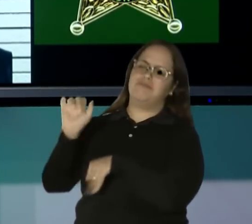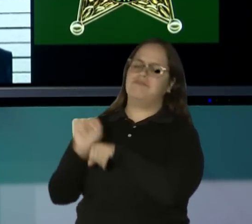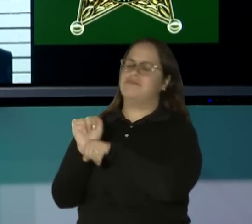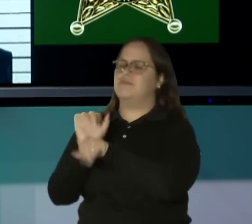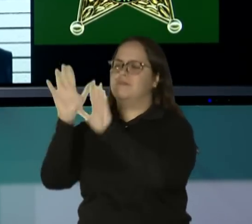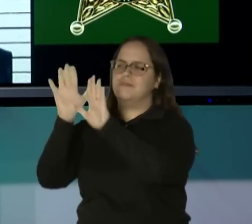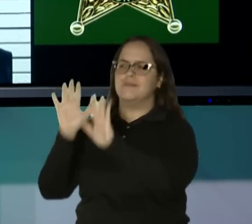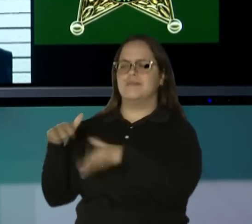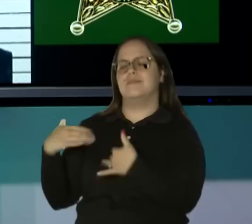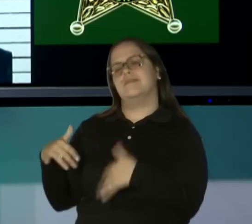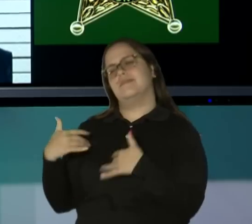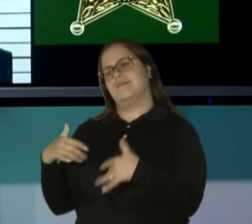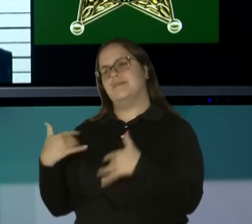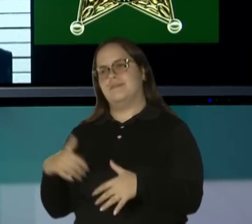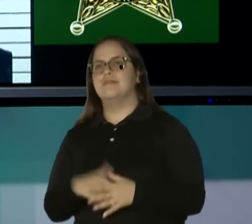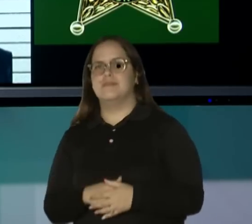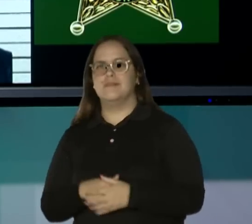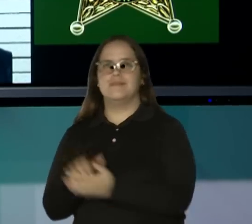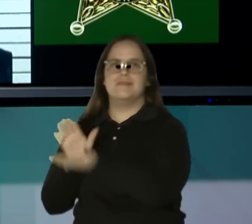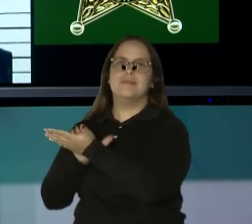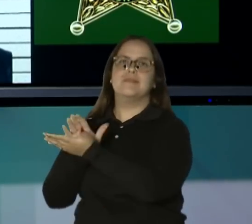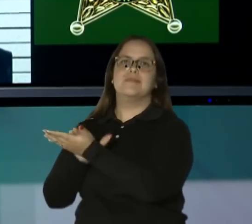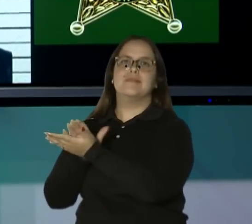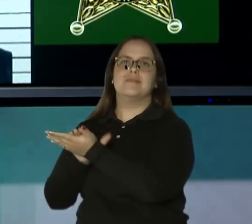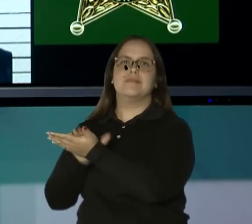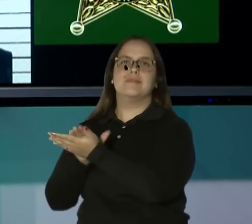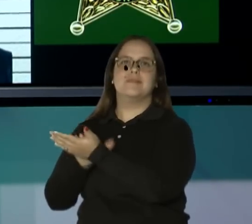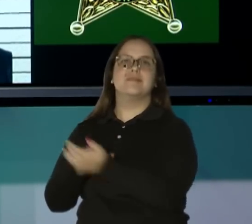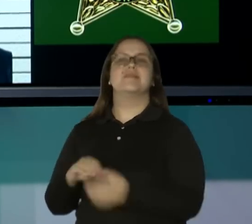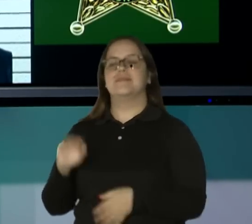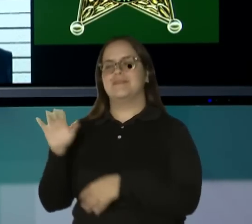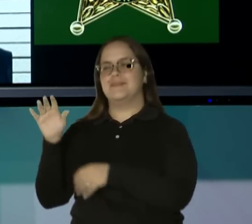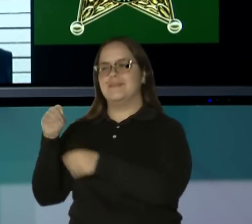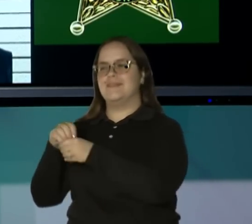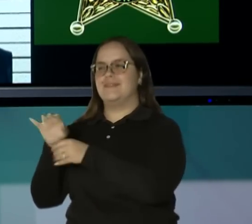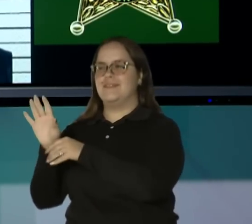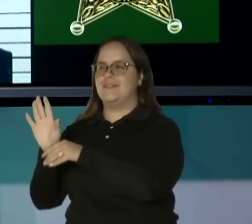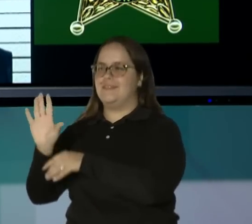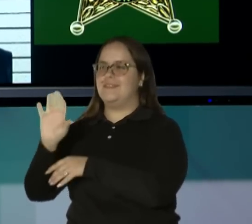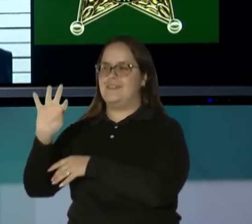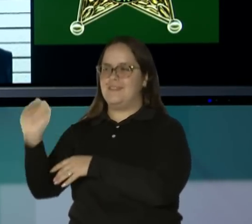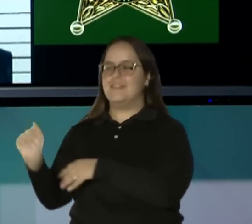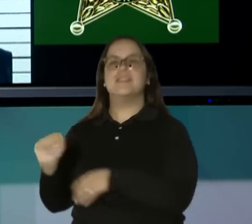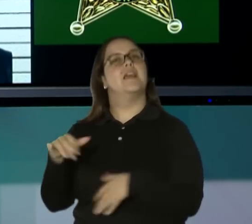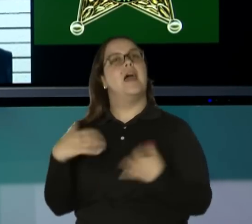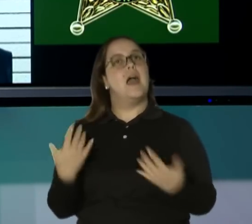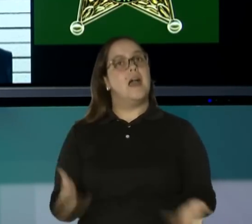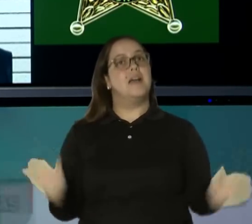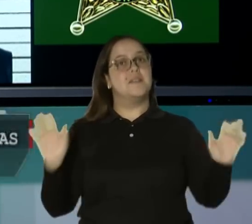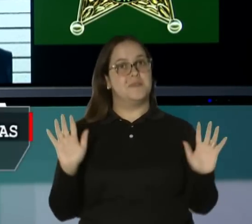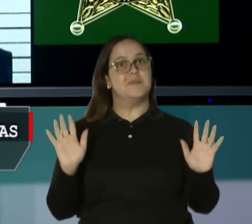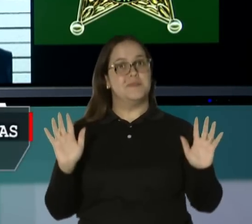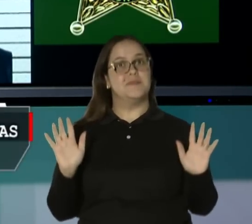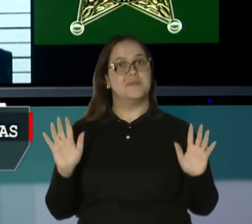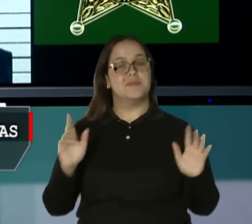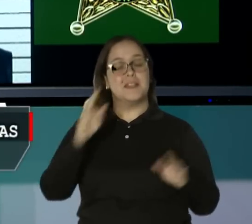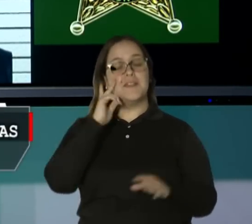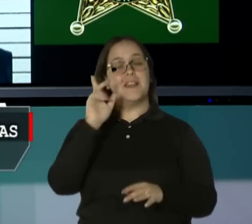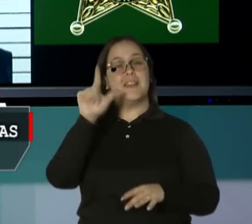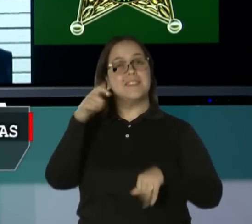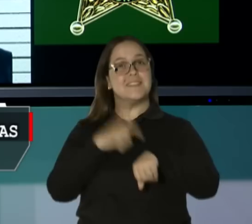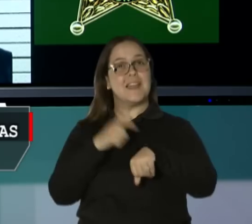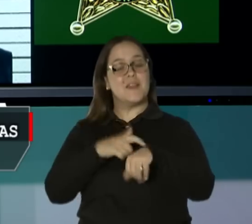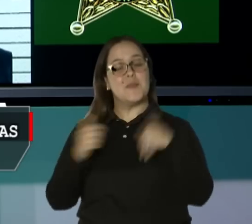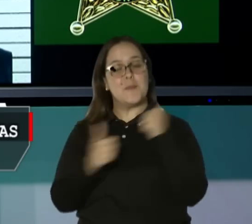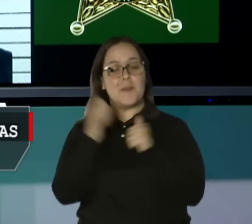realizando en esa zona de la Florida. Damas y caballeros, hasta aquí esta edición. Nos estaré viendo en la próxima